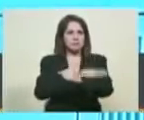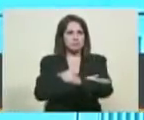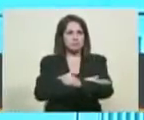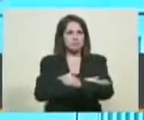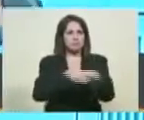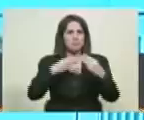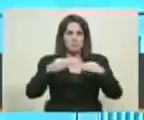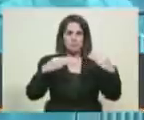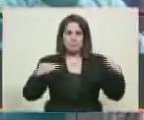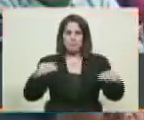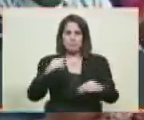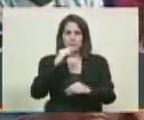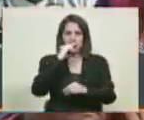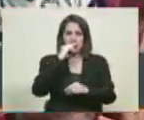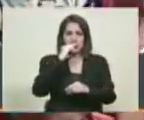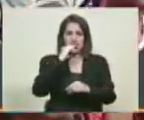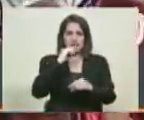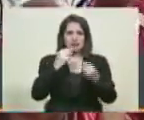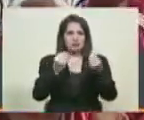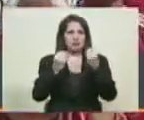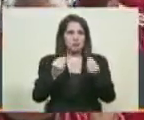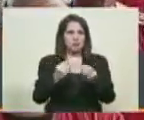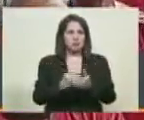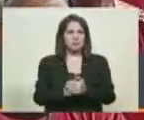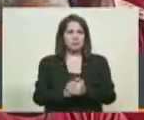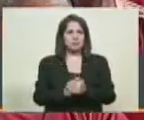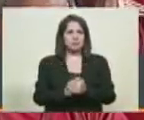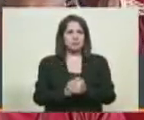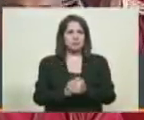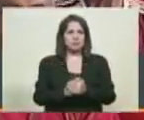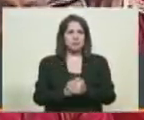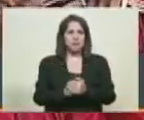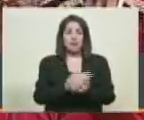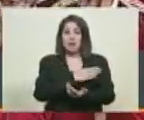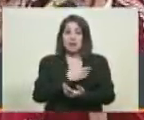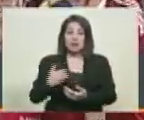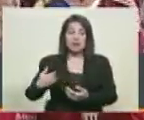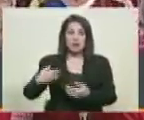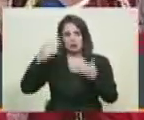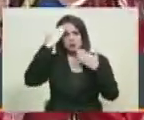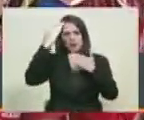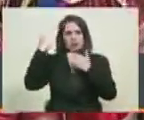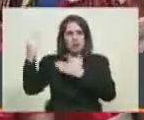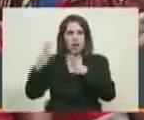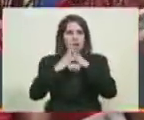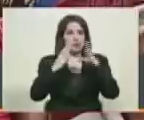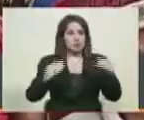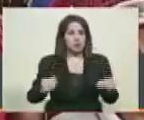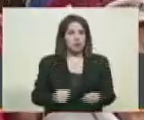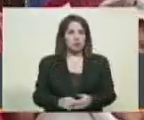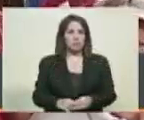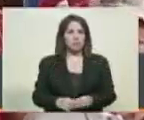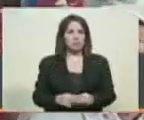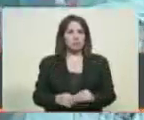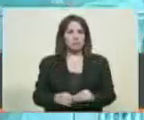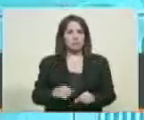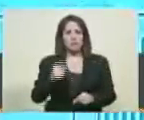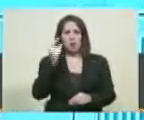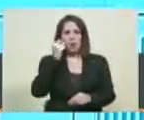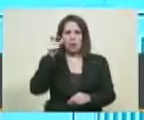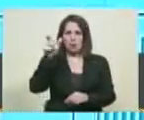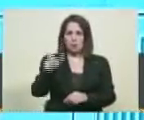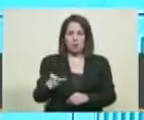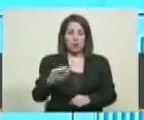Poder popular. Quiero saludar al poder popular. Bueno, por aquí está Luis Figueroa,